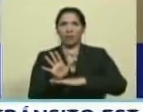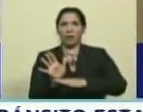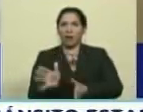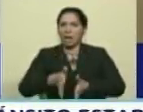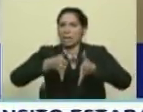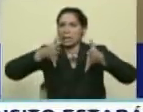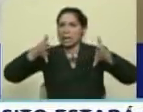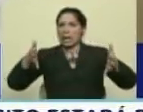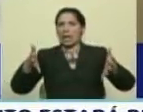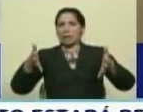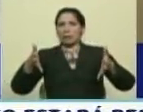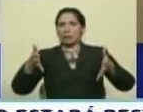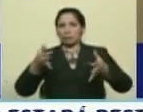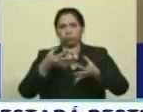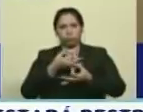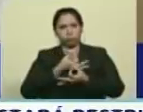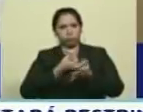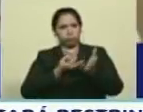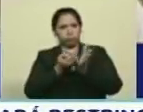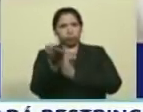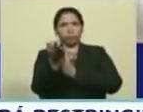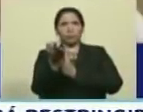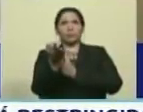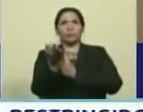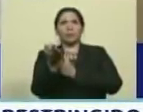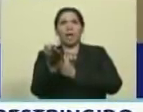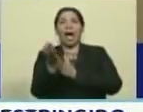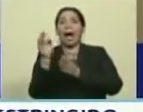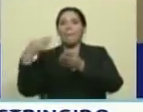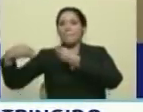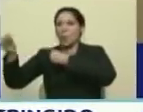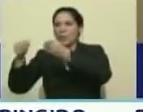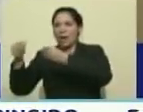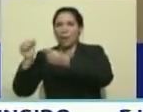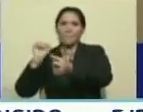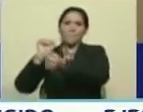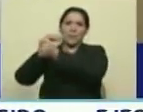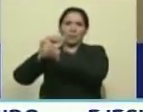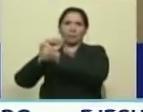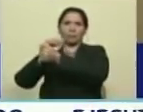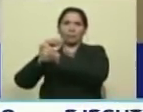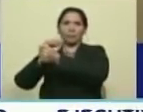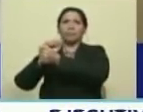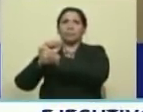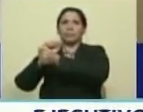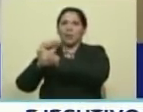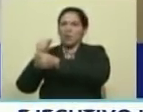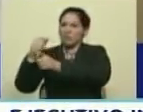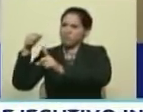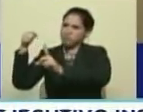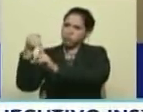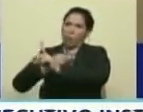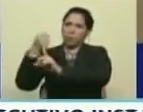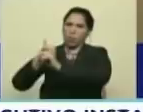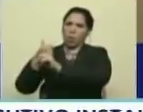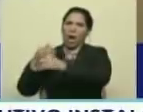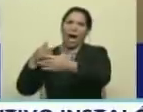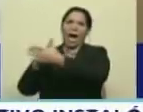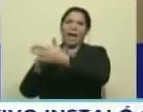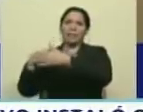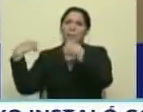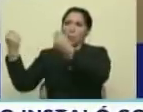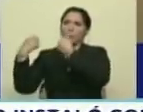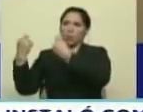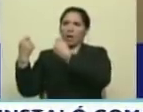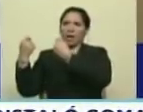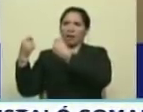e infinitamente superior al modelo privatizador, regresivo, antipopular que el neoliberalismo